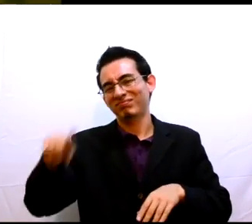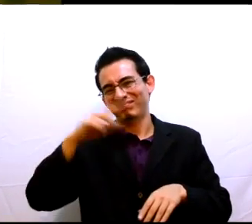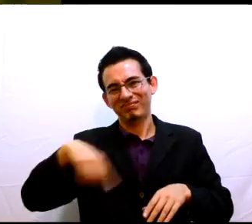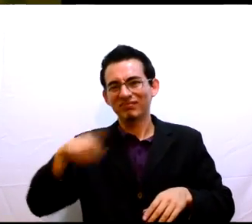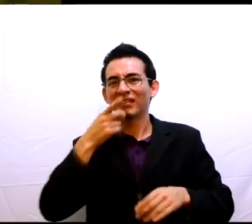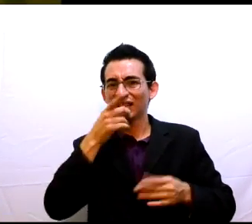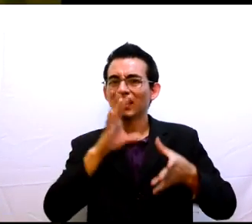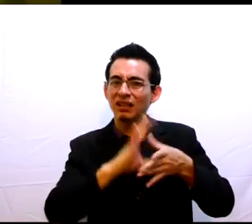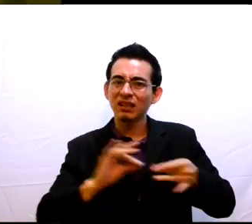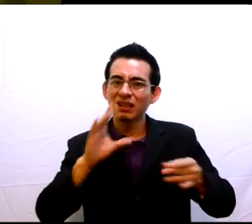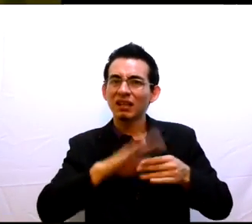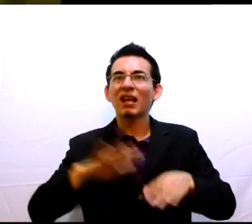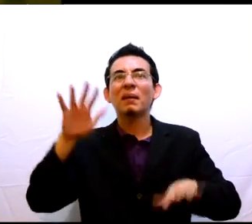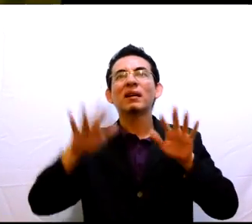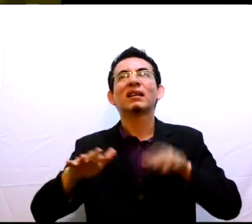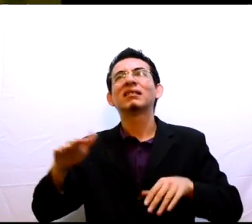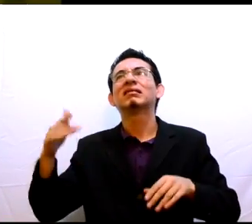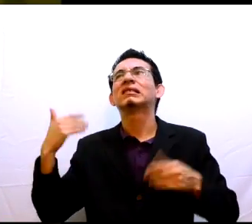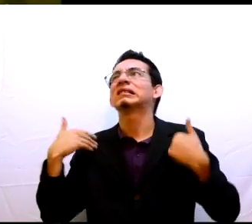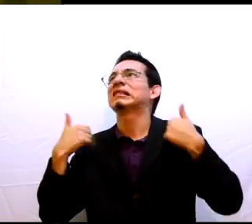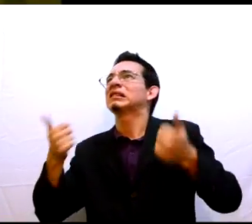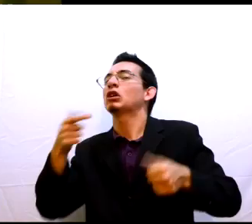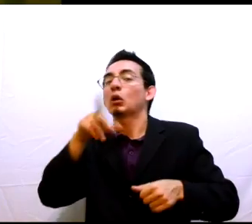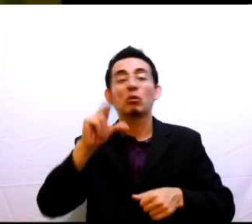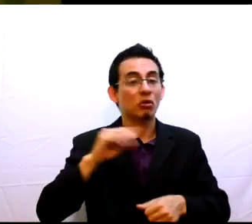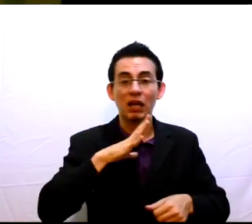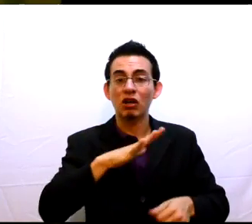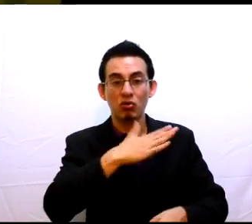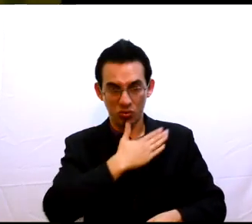malo injusto